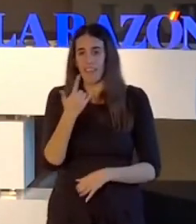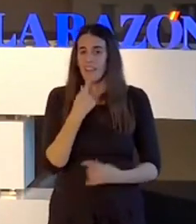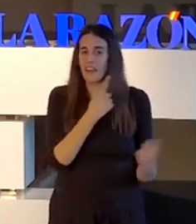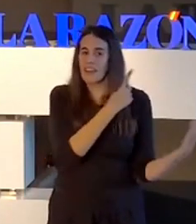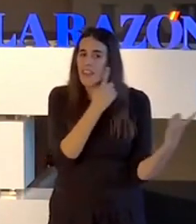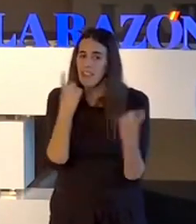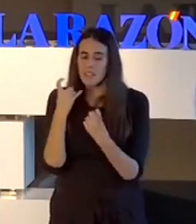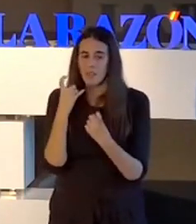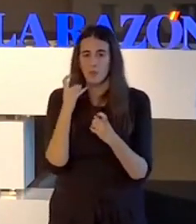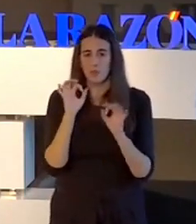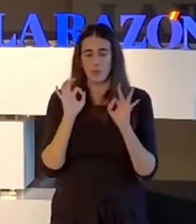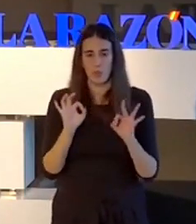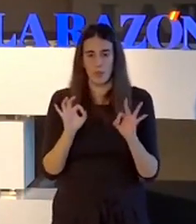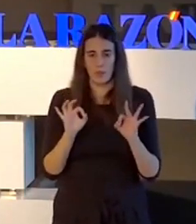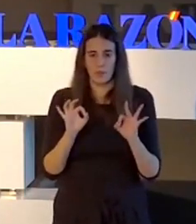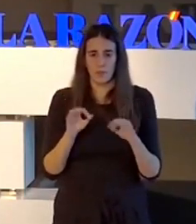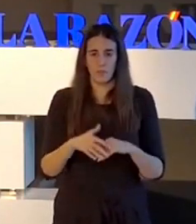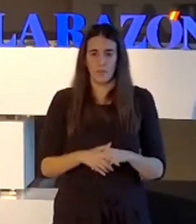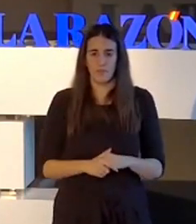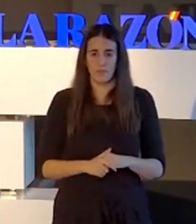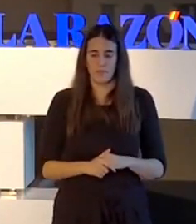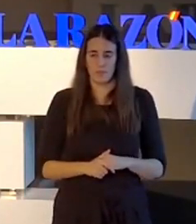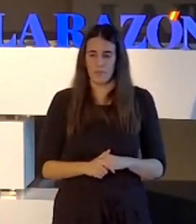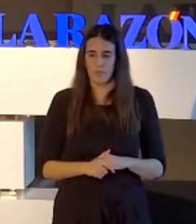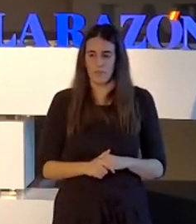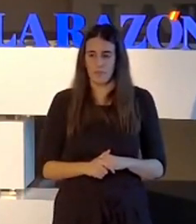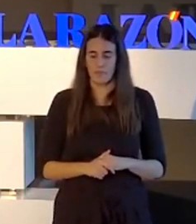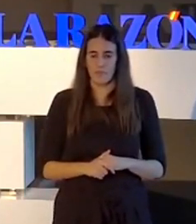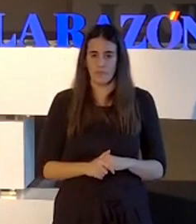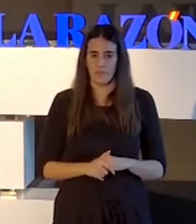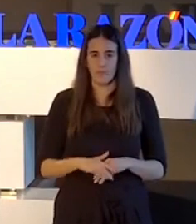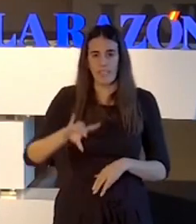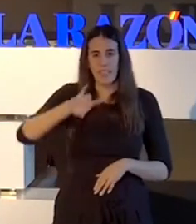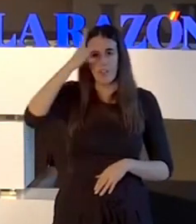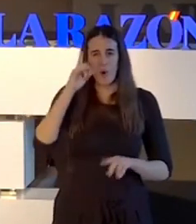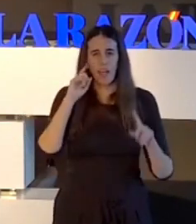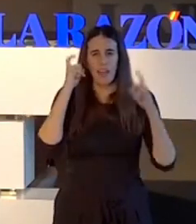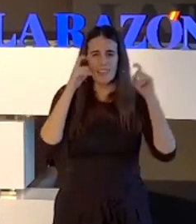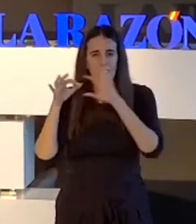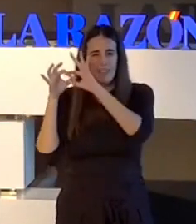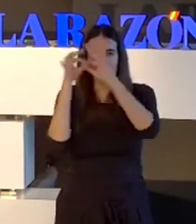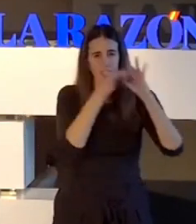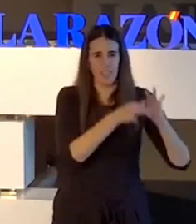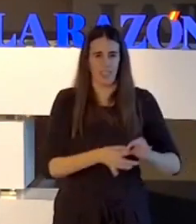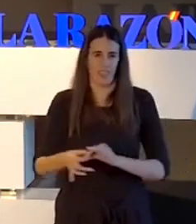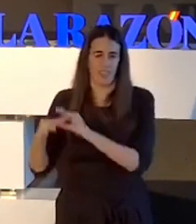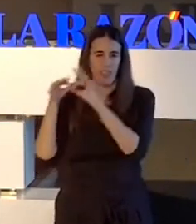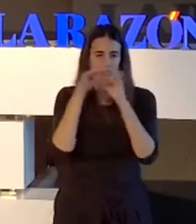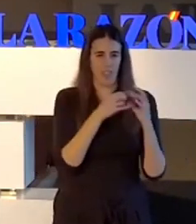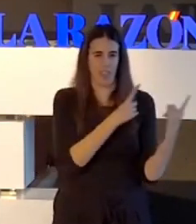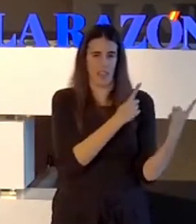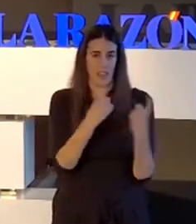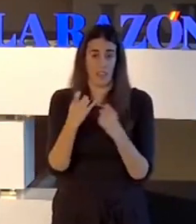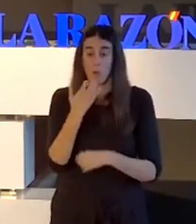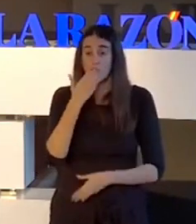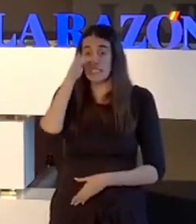un ordenamiento en en términos ideológicos digo para que la gente